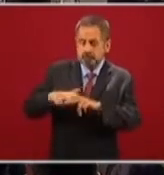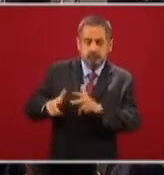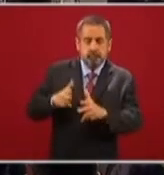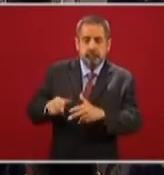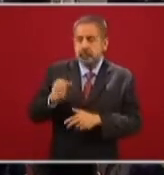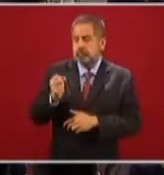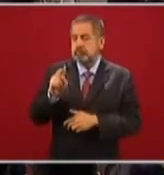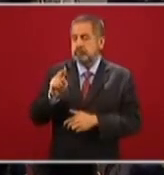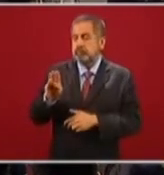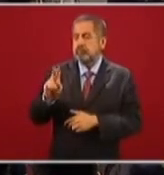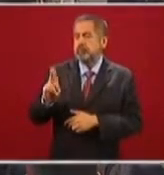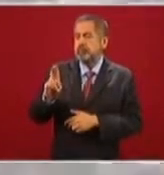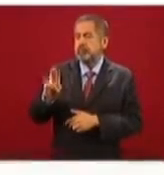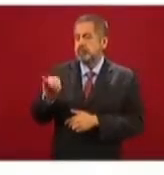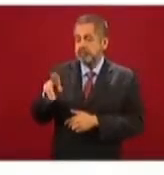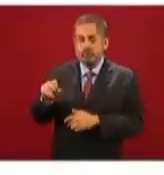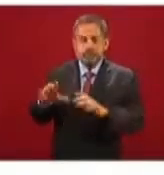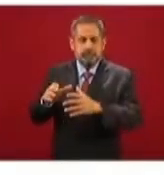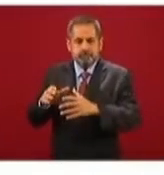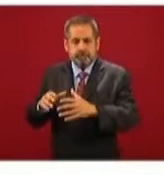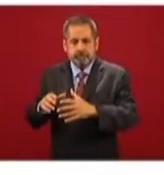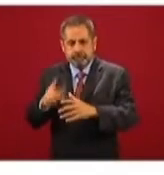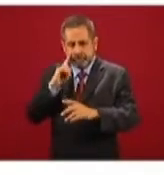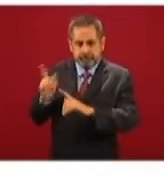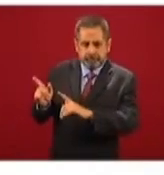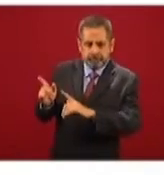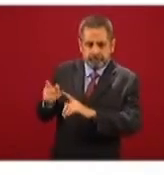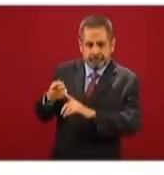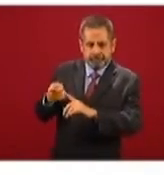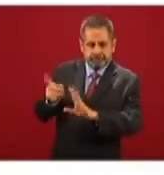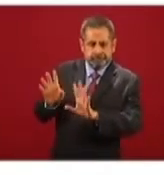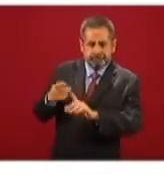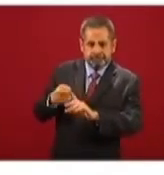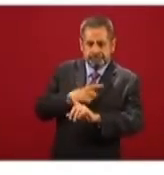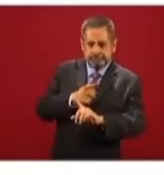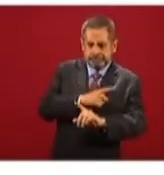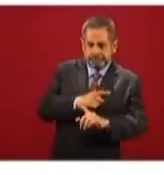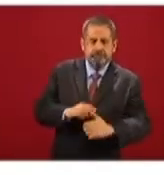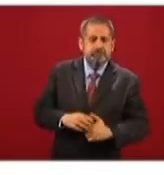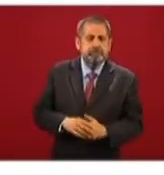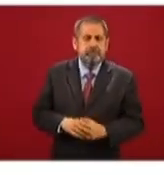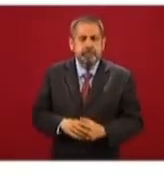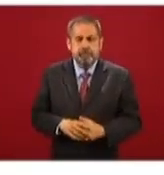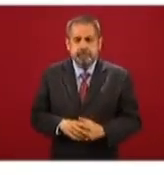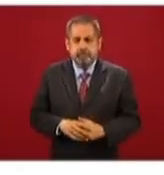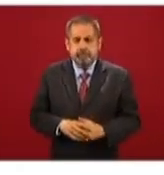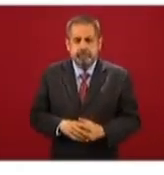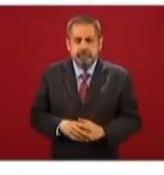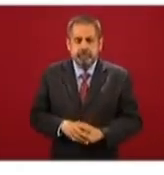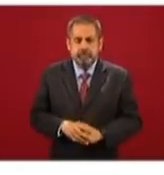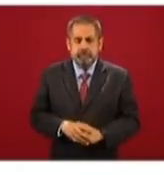tren suburbano. Si le dejamos, yo creo que la pasada, porque ahí se ven todas juntas, y